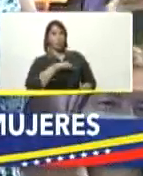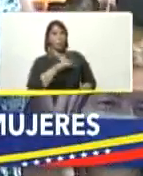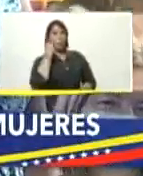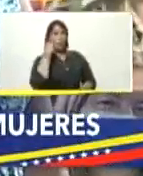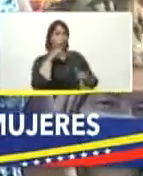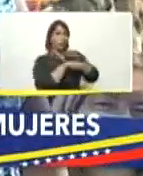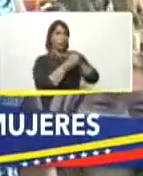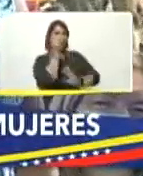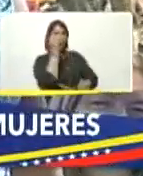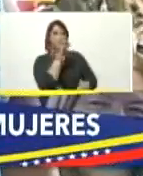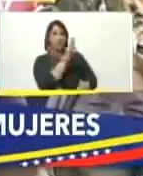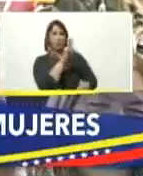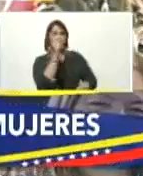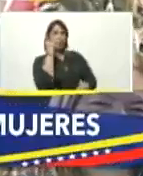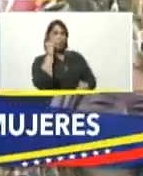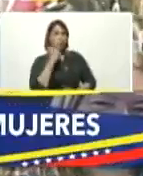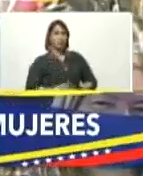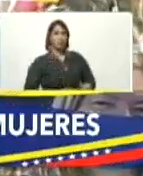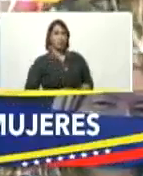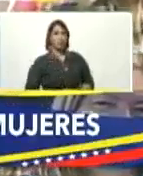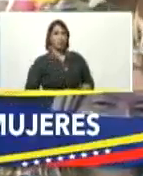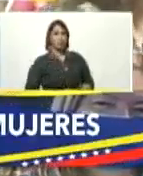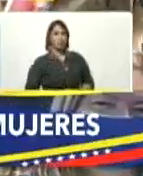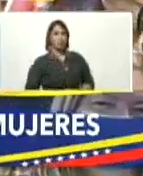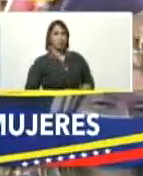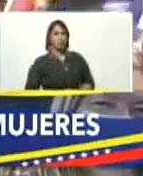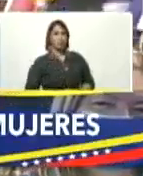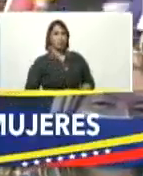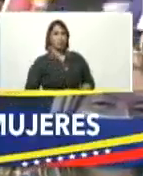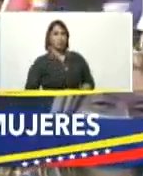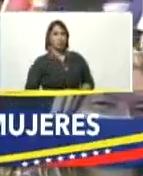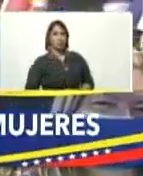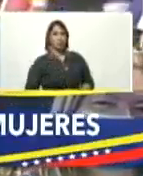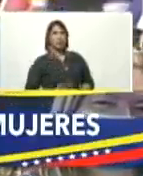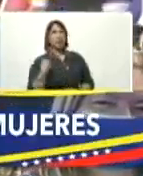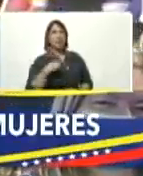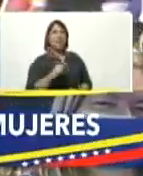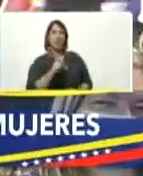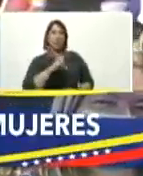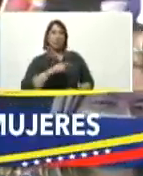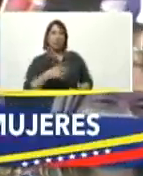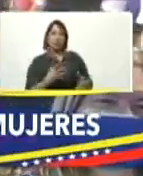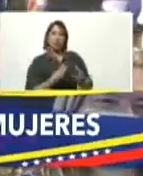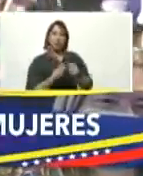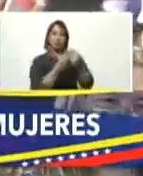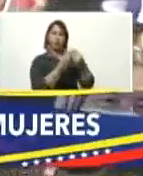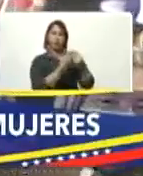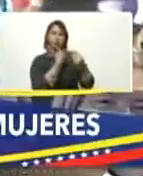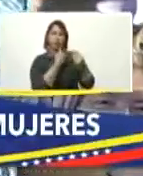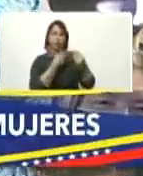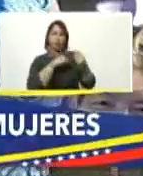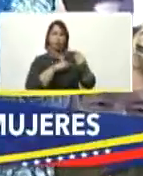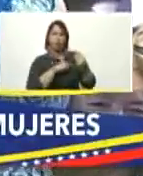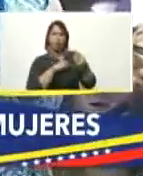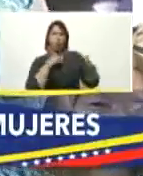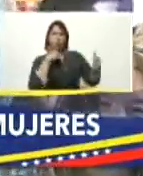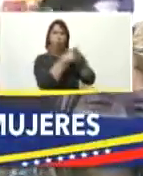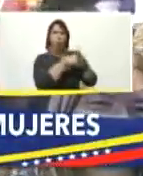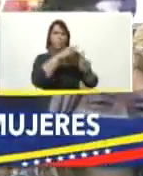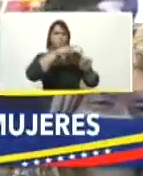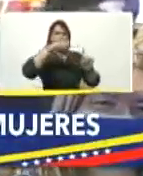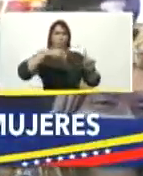de este Congreso Venezolano de Mujeres nos hemos... Teníamos como esa necesidad de juntarnos, presidente. Es decir, venimos de un golpe eléctrico que